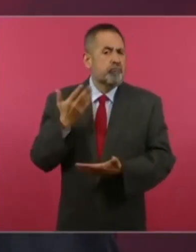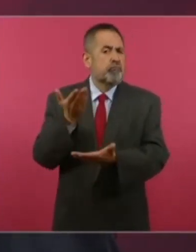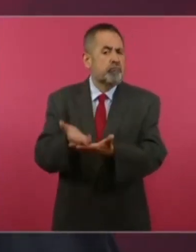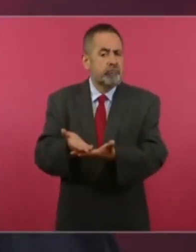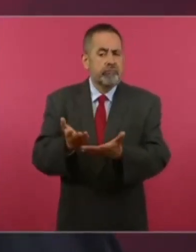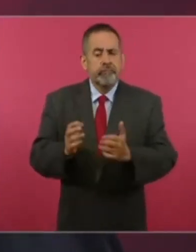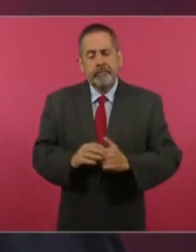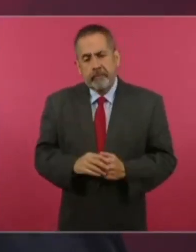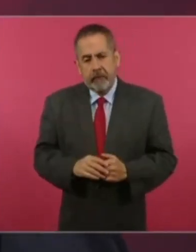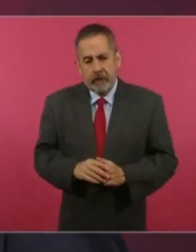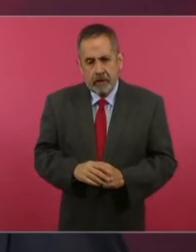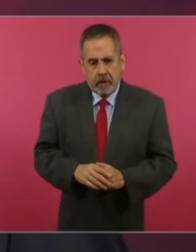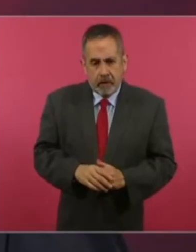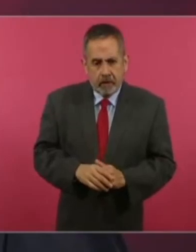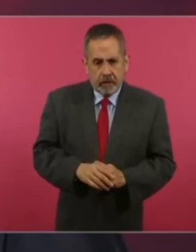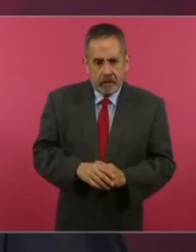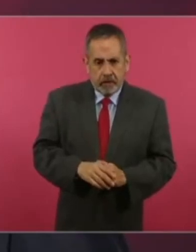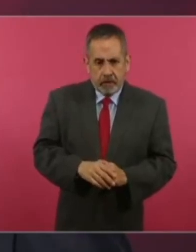Lo vamos